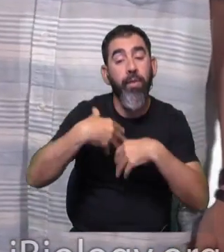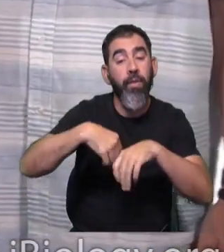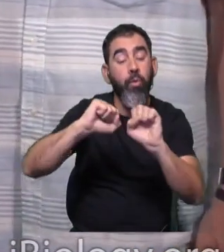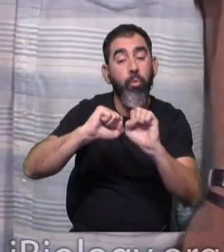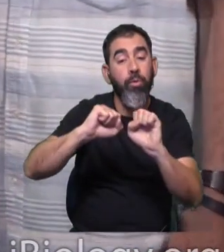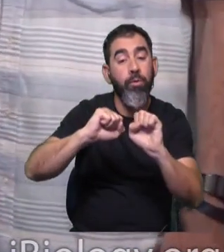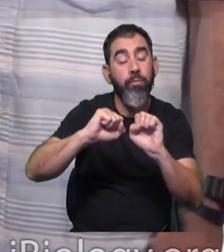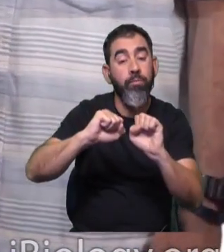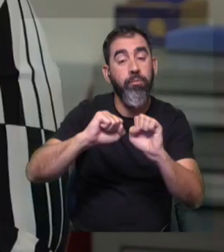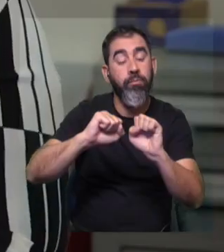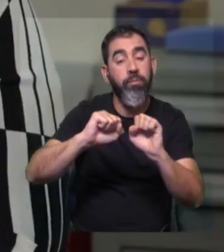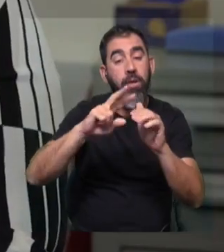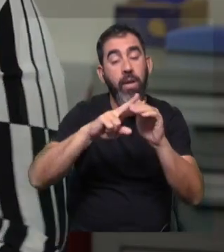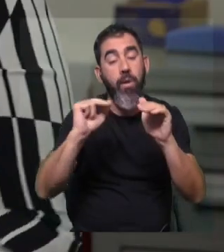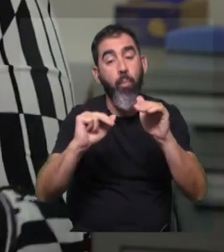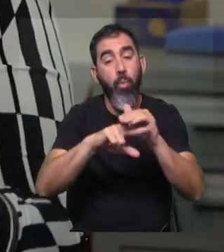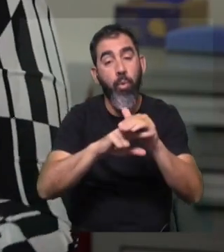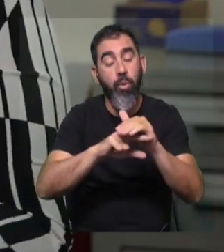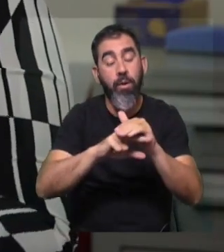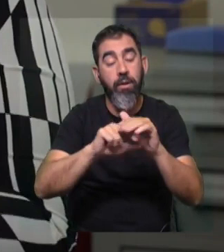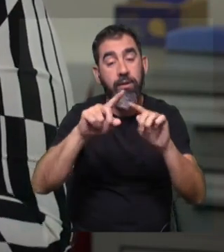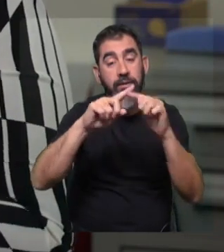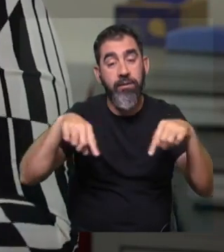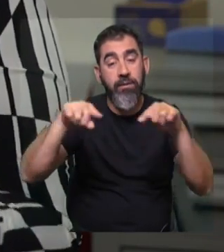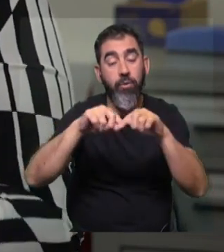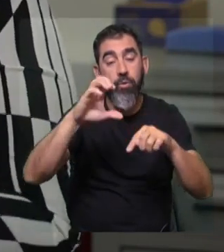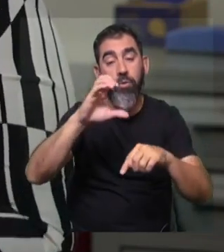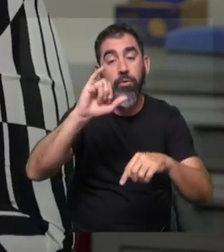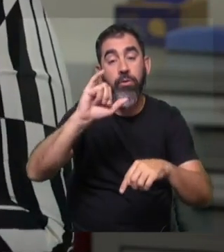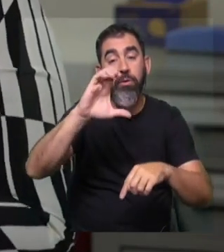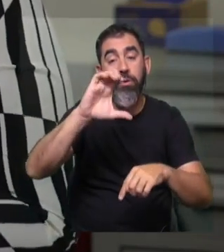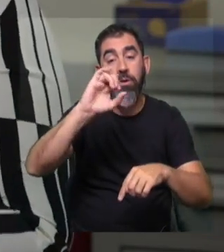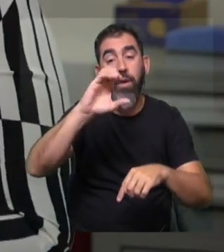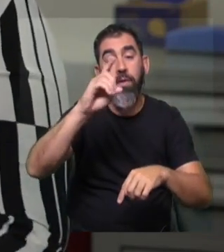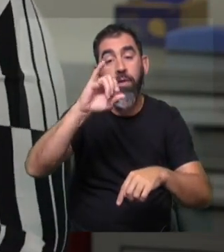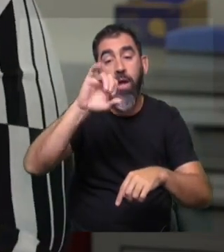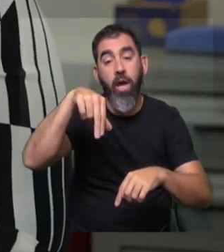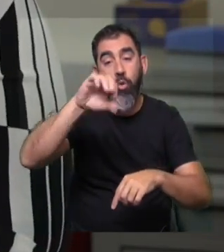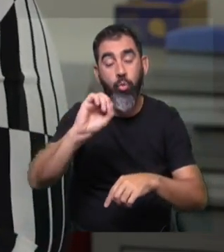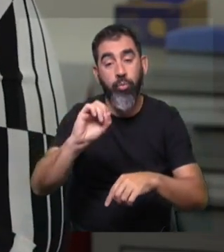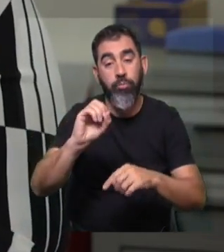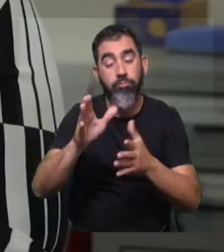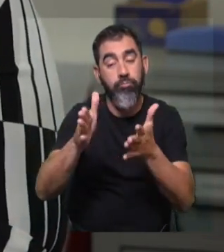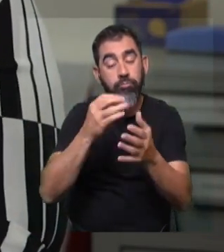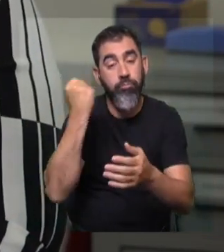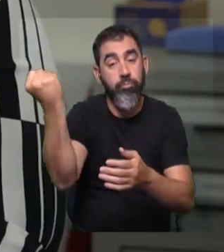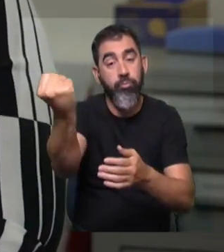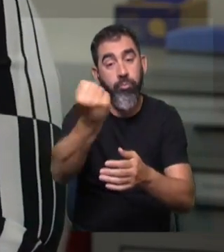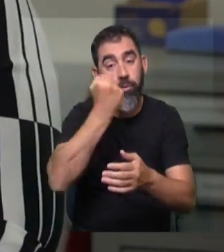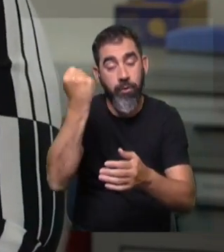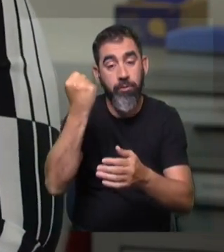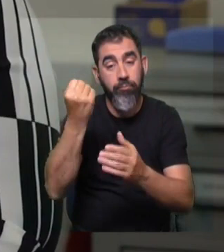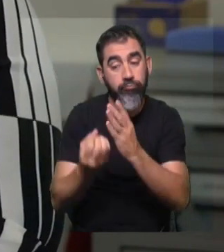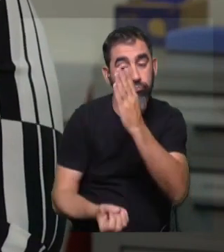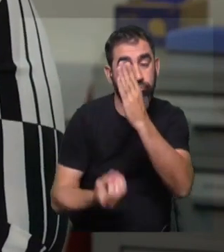regulación molecular del ciclo circadiano. Y eso también fue de nuevo otro paralelismo muy importante que surgió para